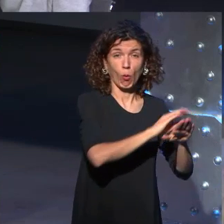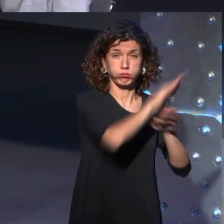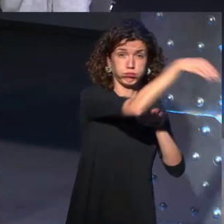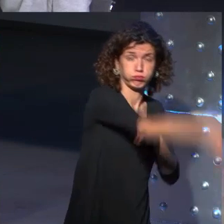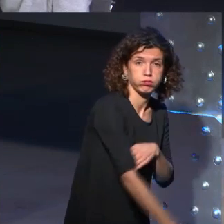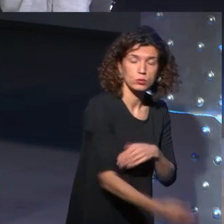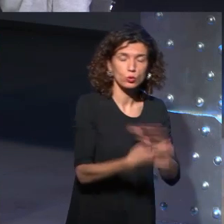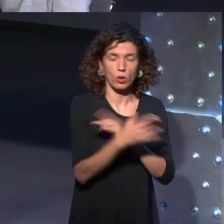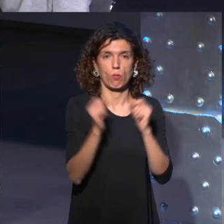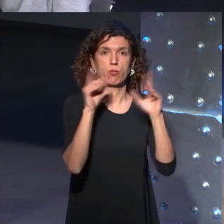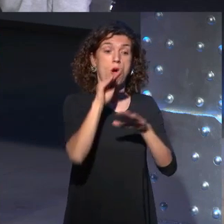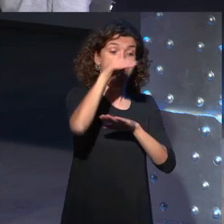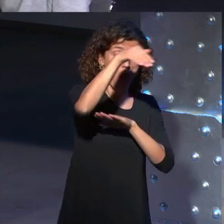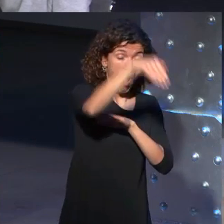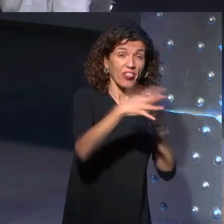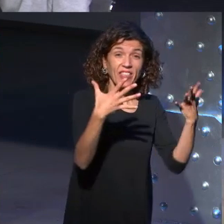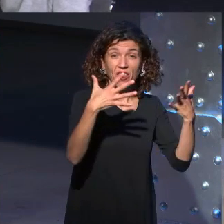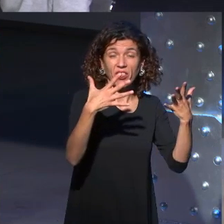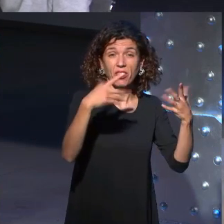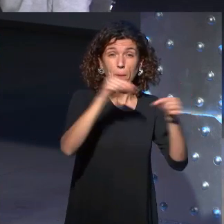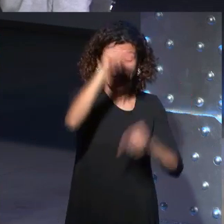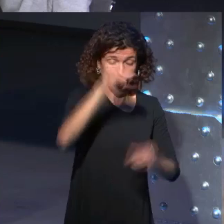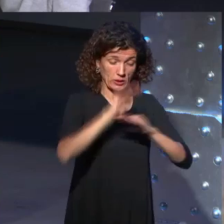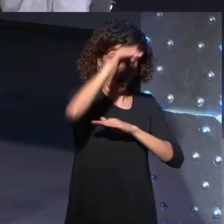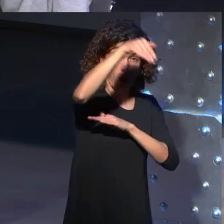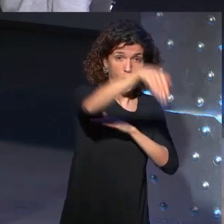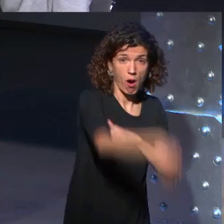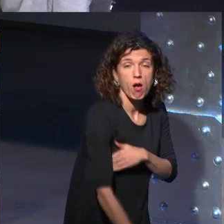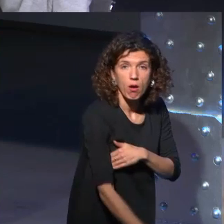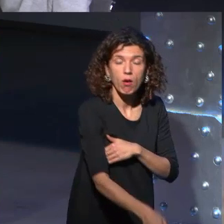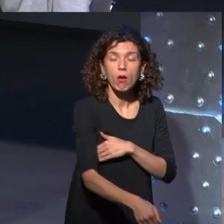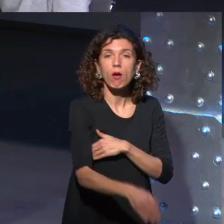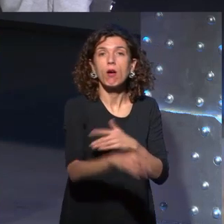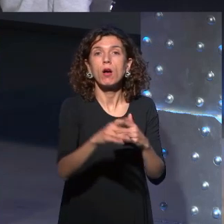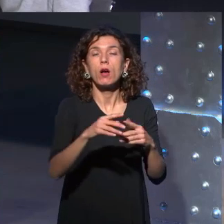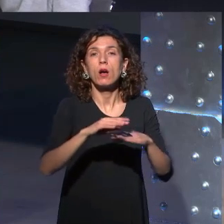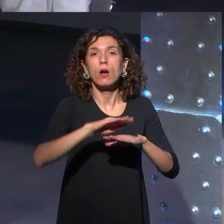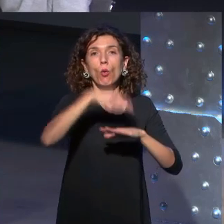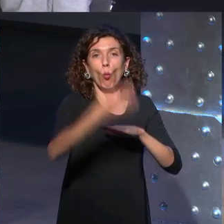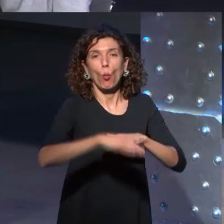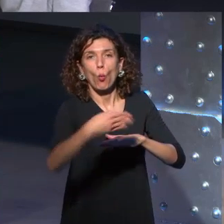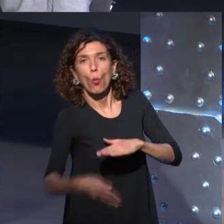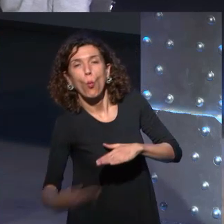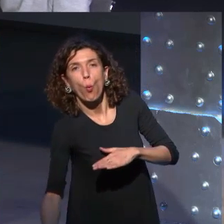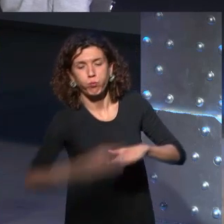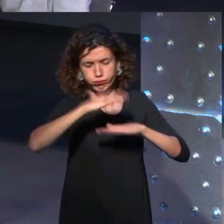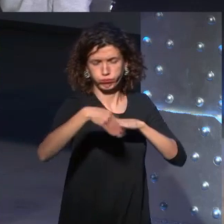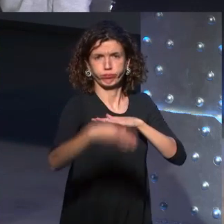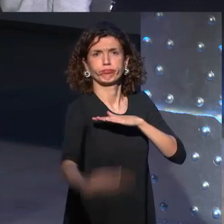desperté en una caída libre como de 10, 12 metros. Y aparte ahí pegó el carro y empezó a rodar y a rodar y a rodar y a